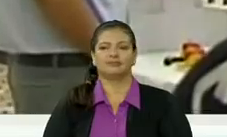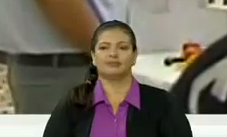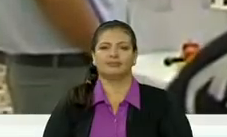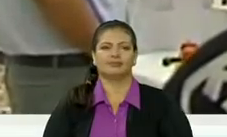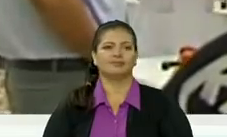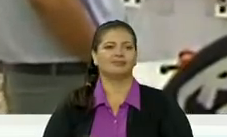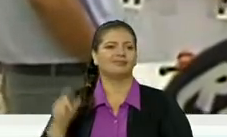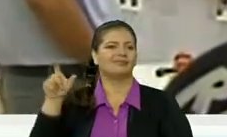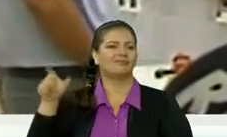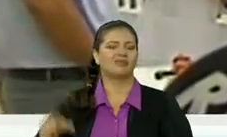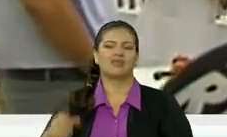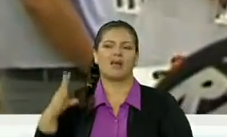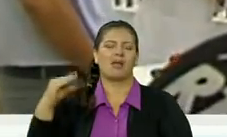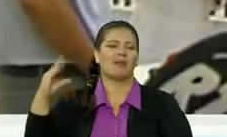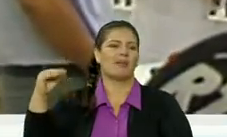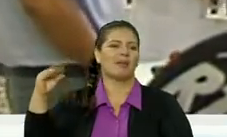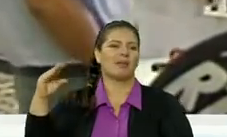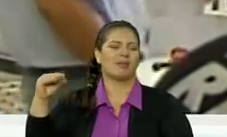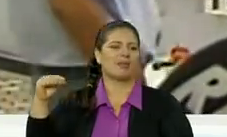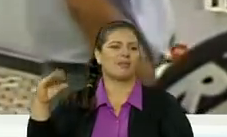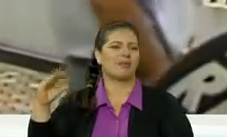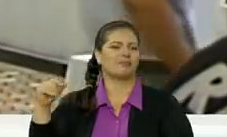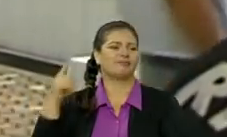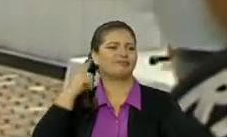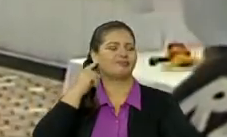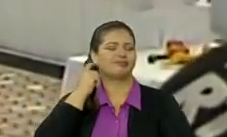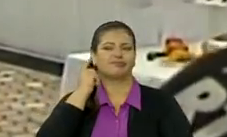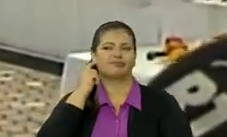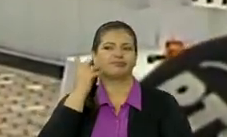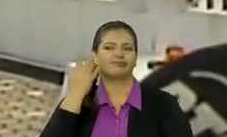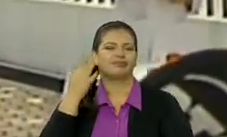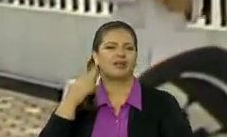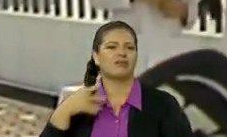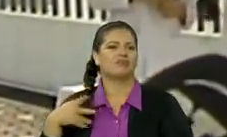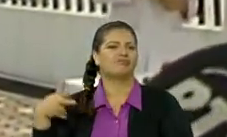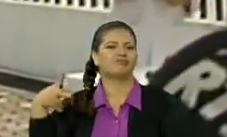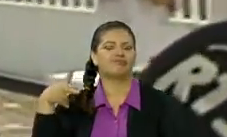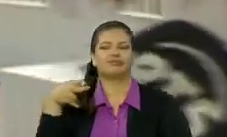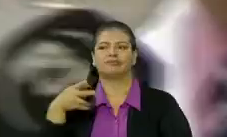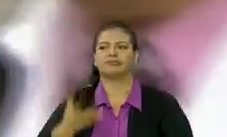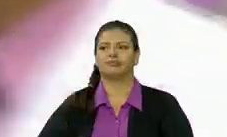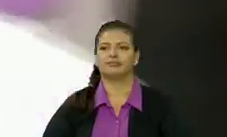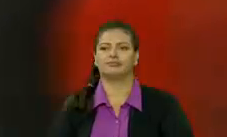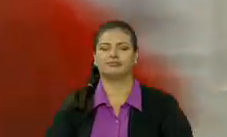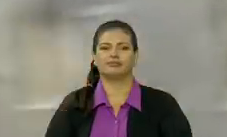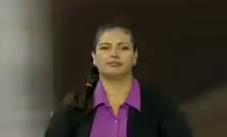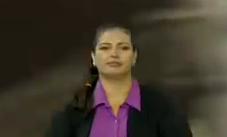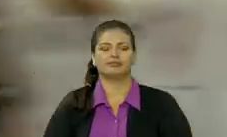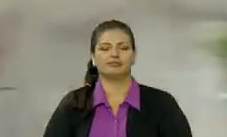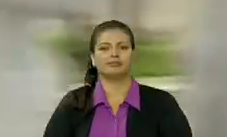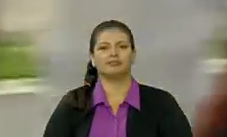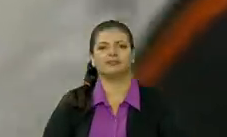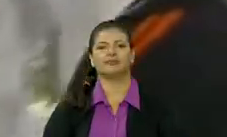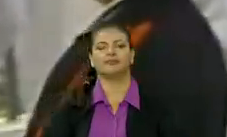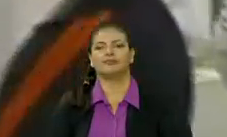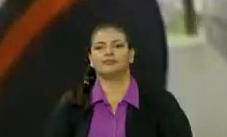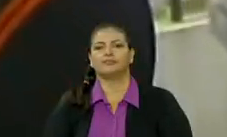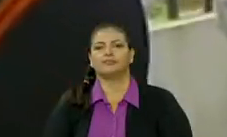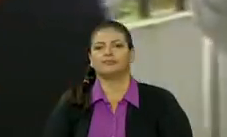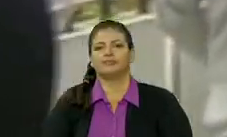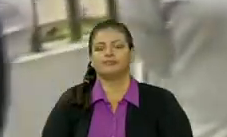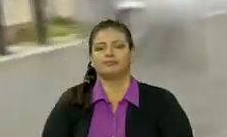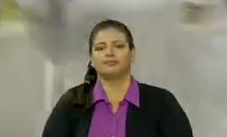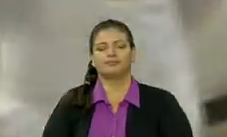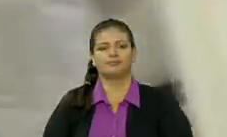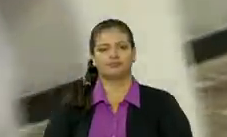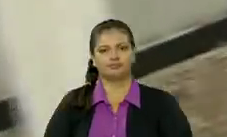tracto respiratorio, los bronquios, provocando una hiperreactividad bronquial, que es la bronquitis. Y si el paciente tiene predisposición genética,